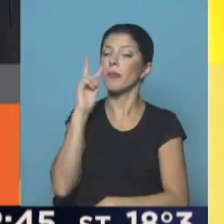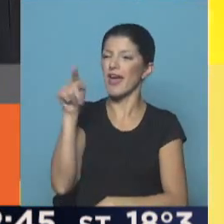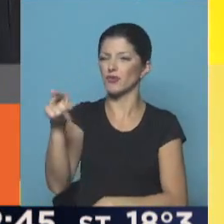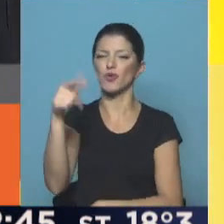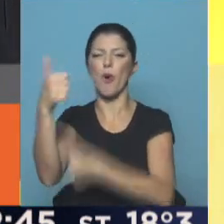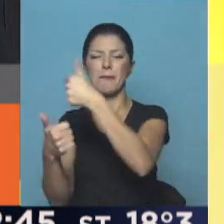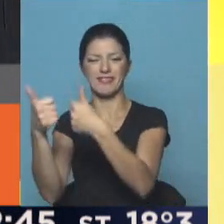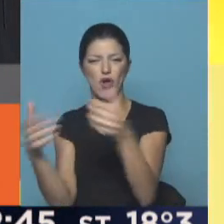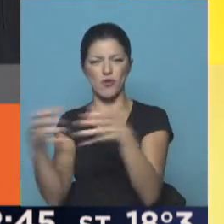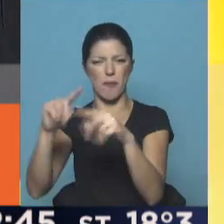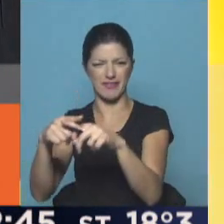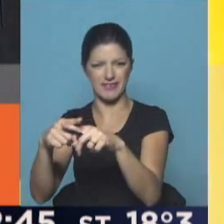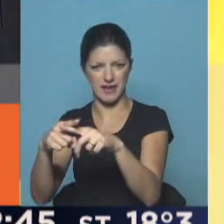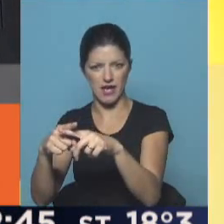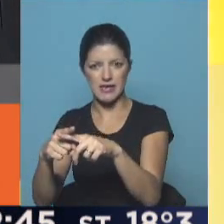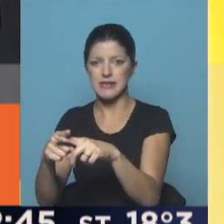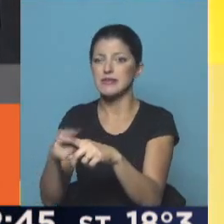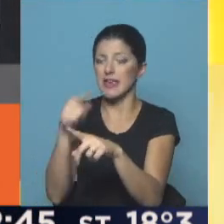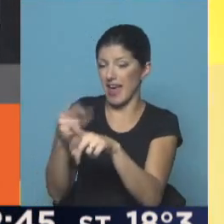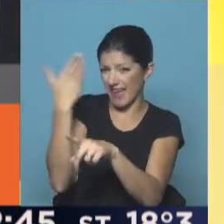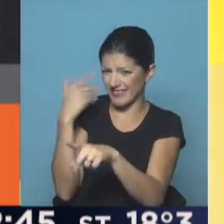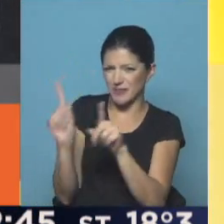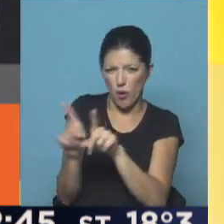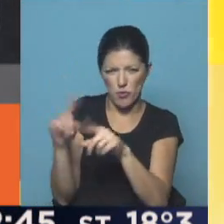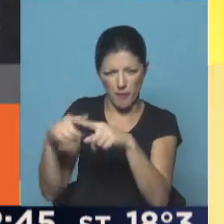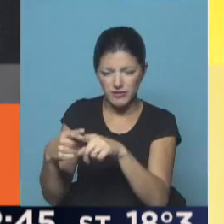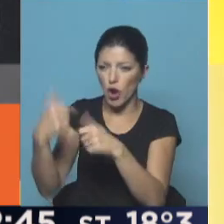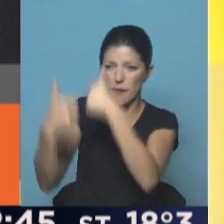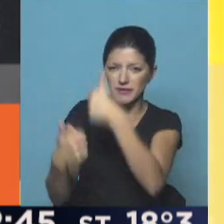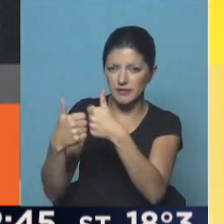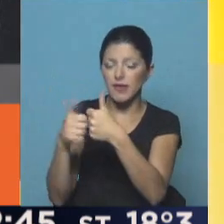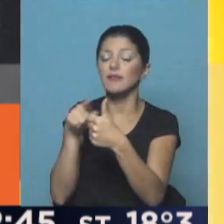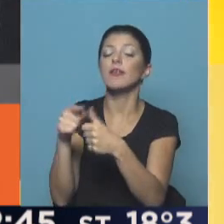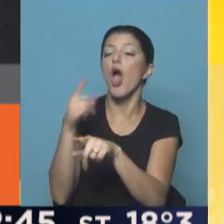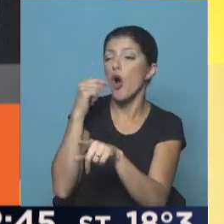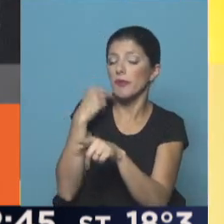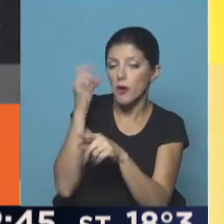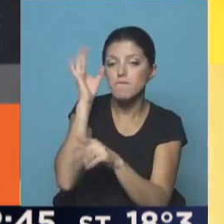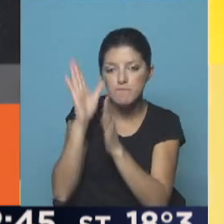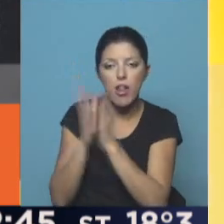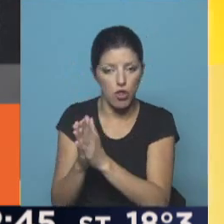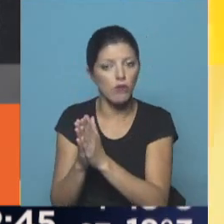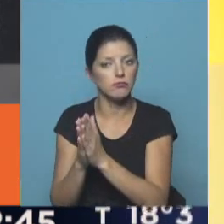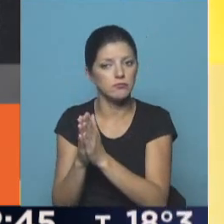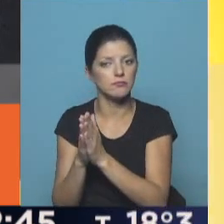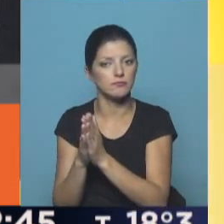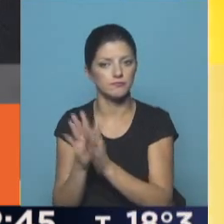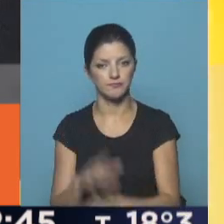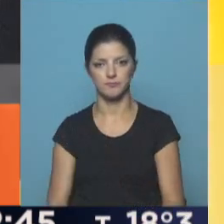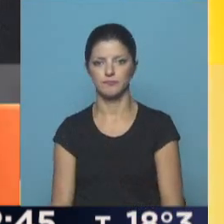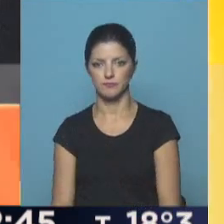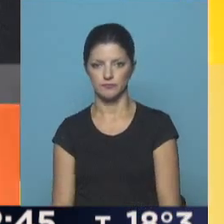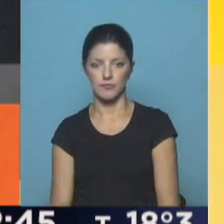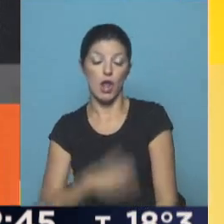en las últimas primarias, pidiéndole disculpas, tiene que ver con una... Y esto es a mi entender, y yo hablo desde